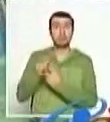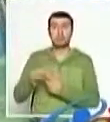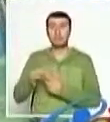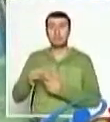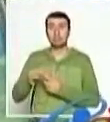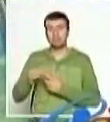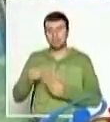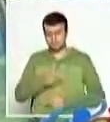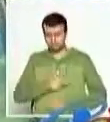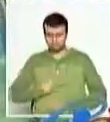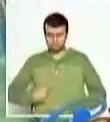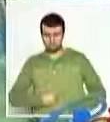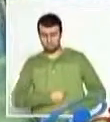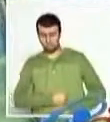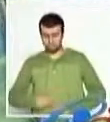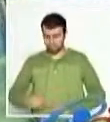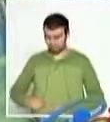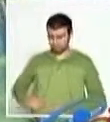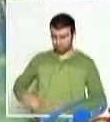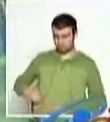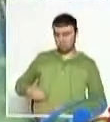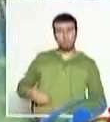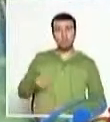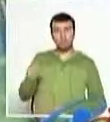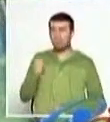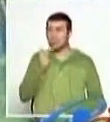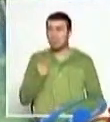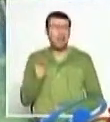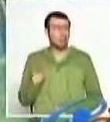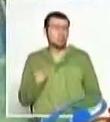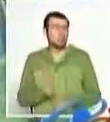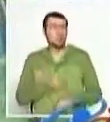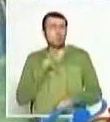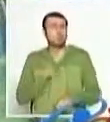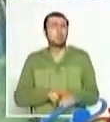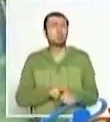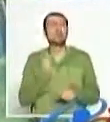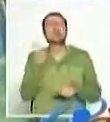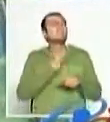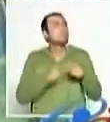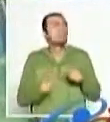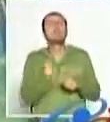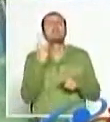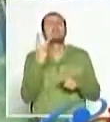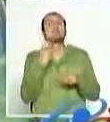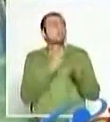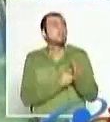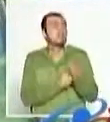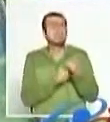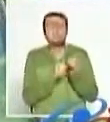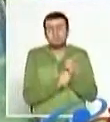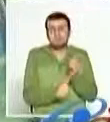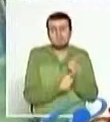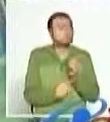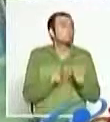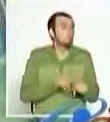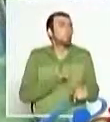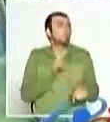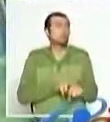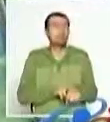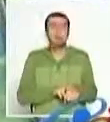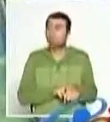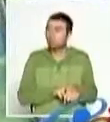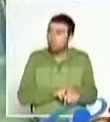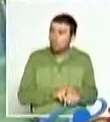y en ano, esté diciendo que eso sea normal, eso es un pecado mortal, no